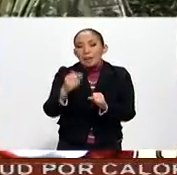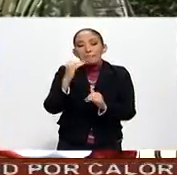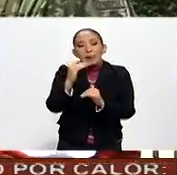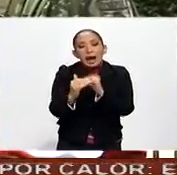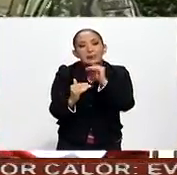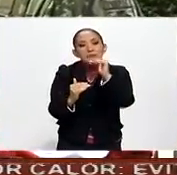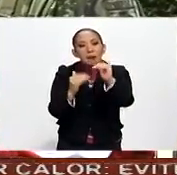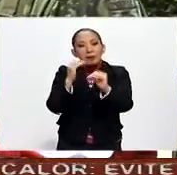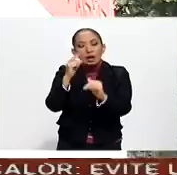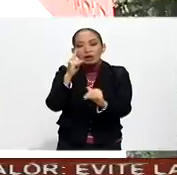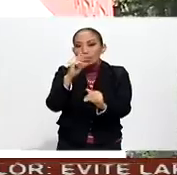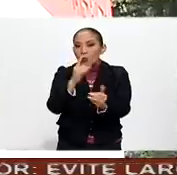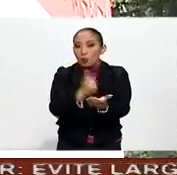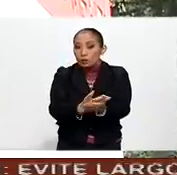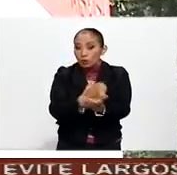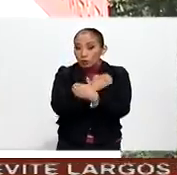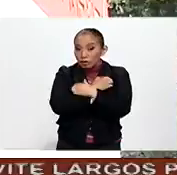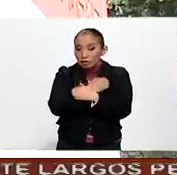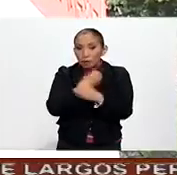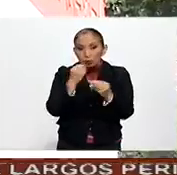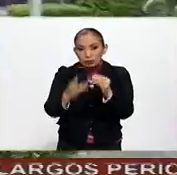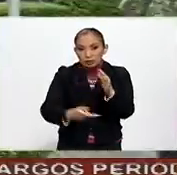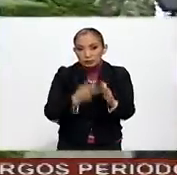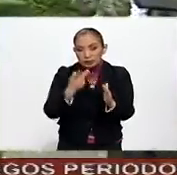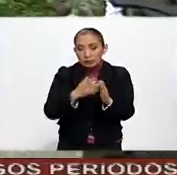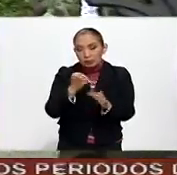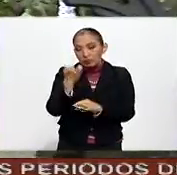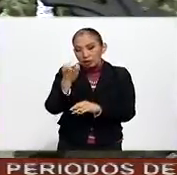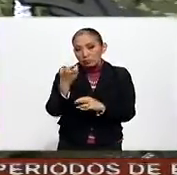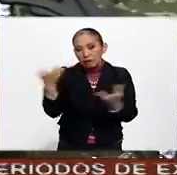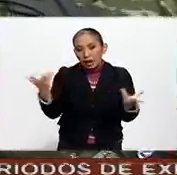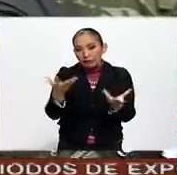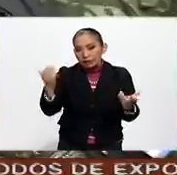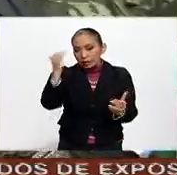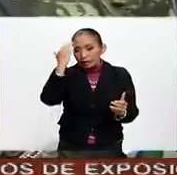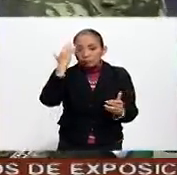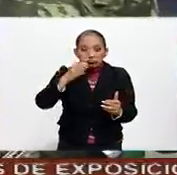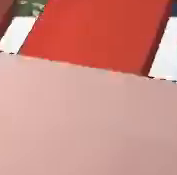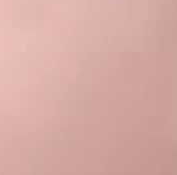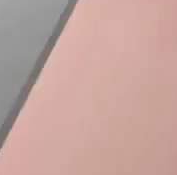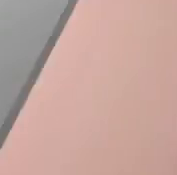crecer, pues no solamente en la educación, sino en muchos sentidos, porque es lo que hace el conocimiento.